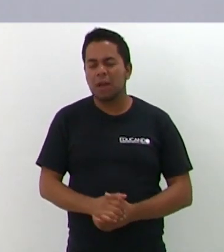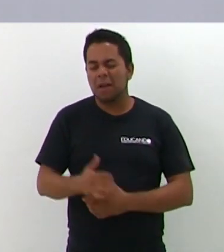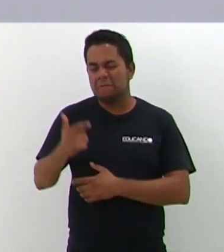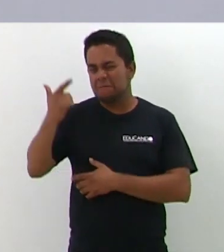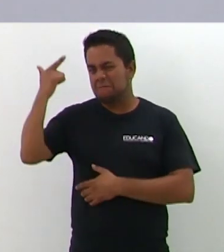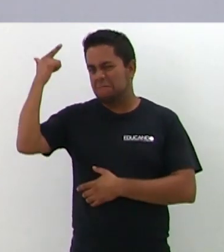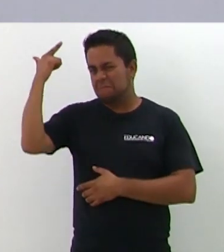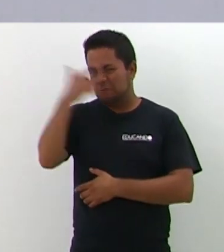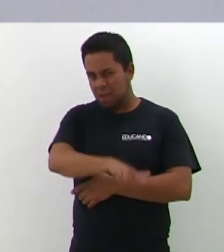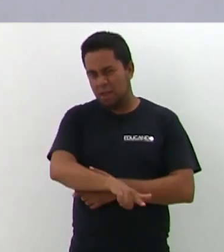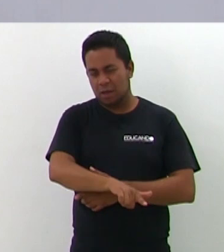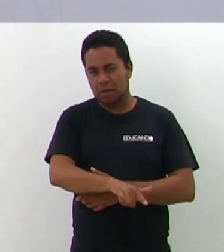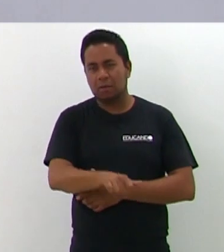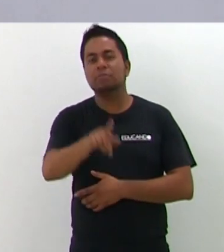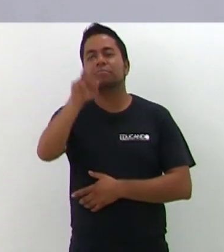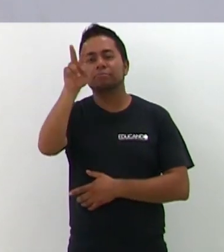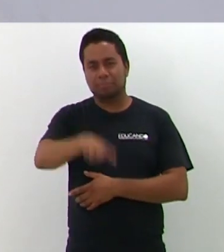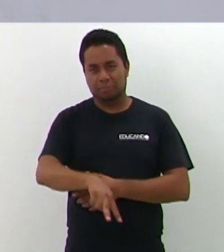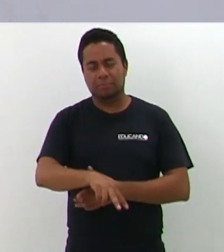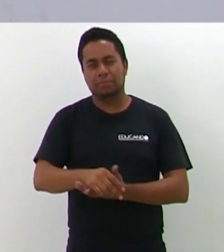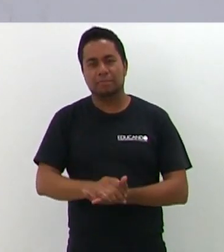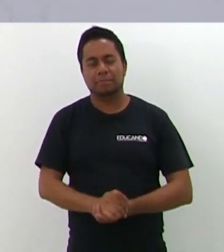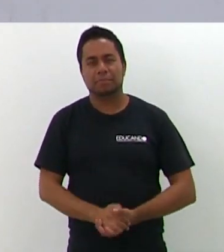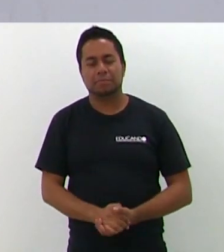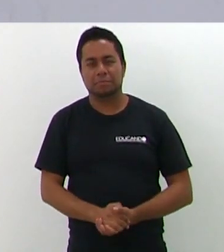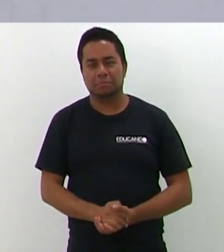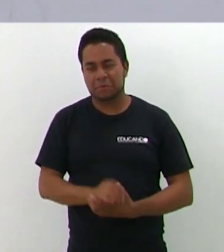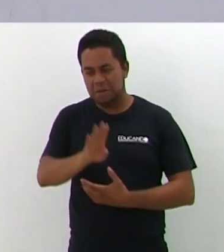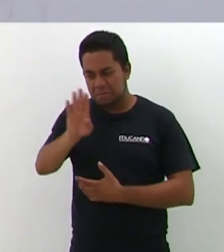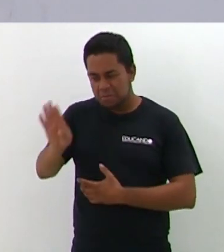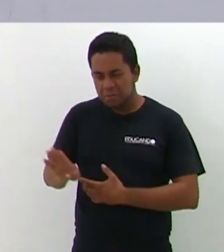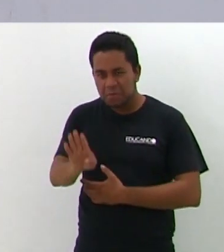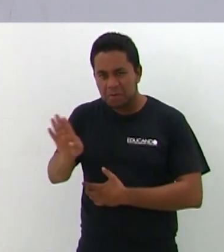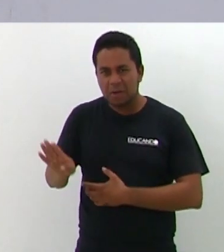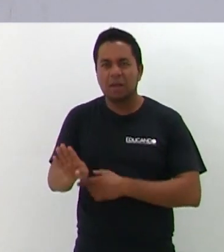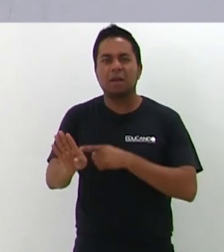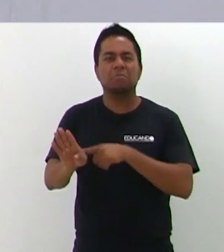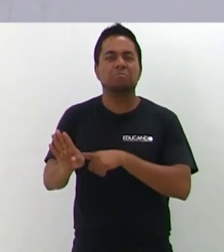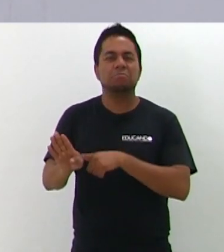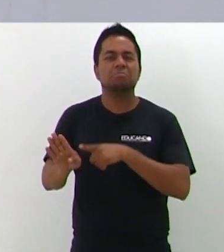fea, ¿verdad? Una bruja